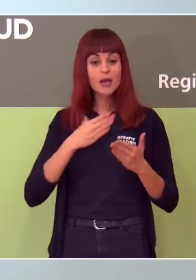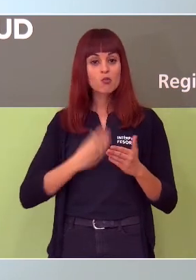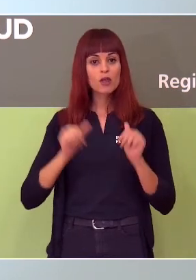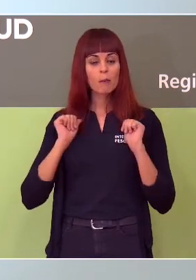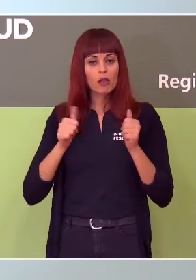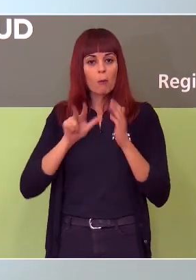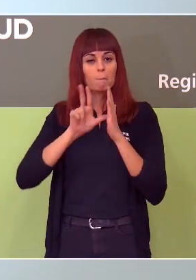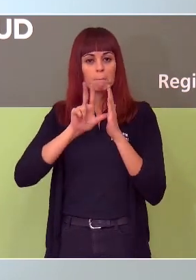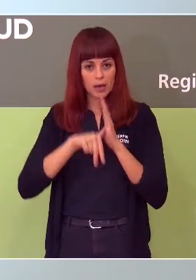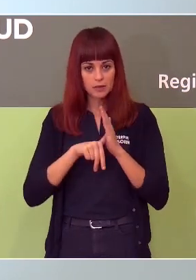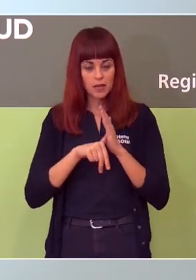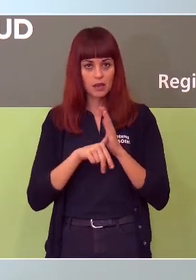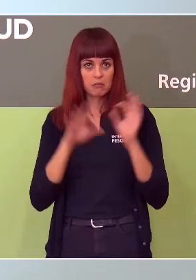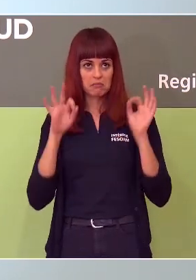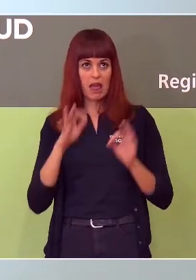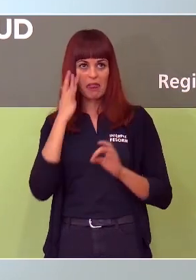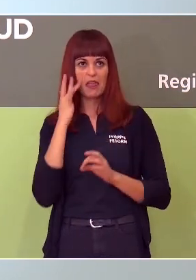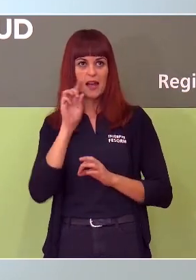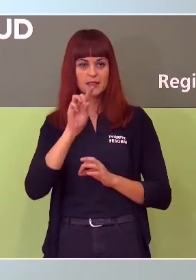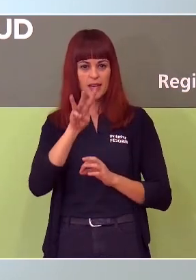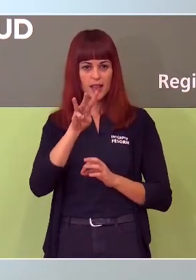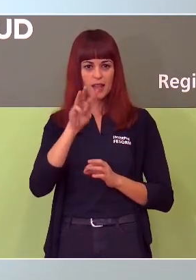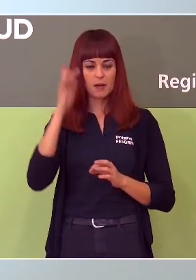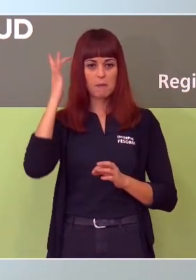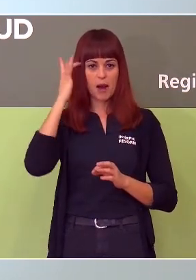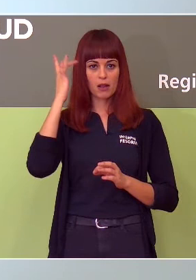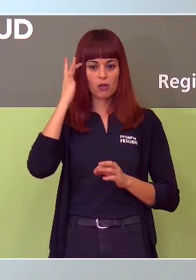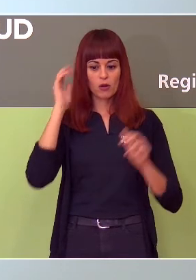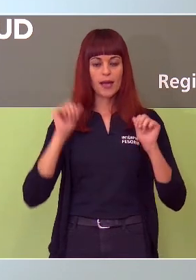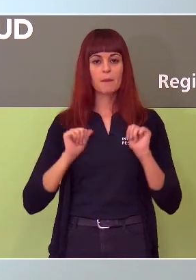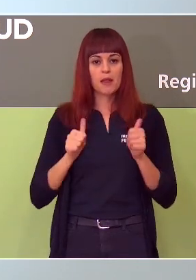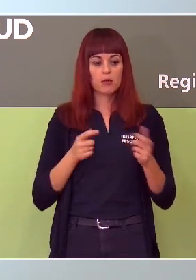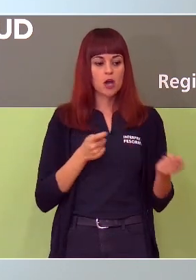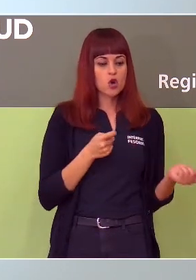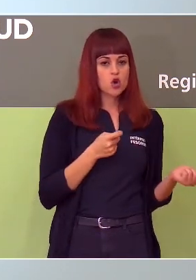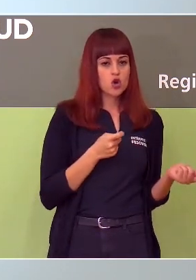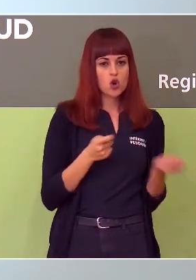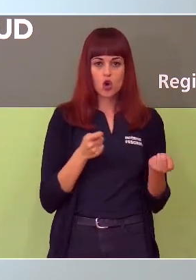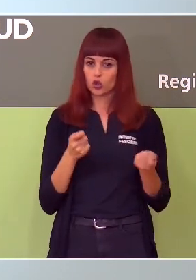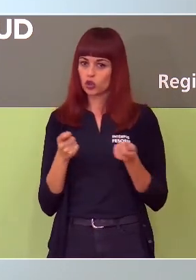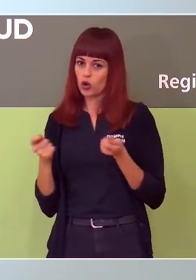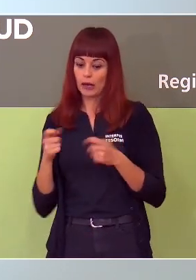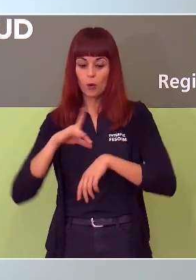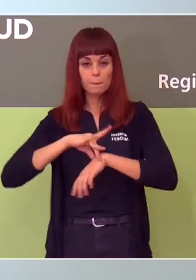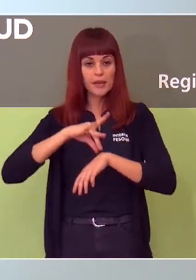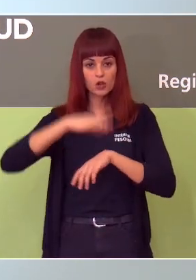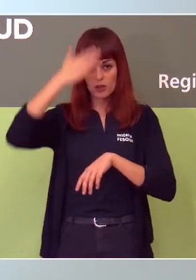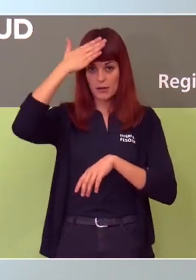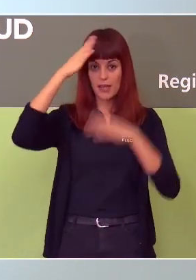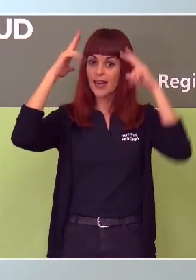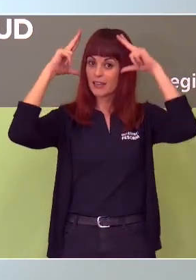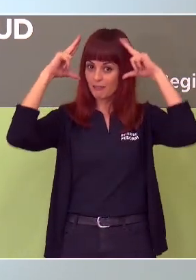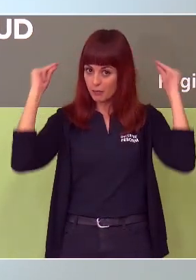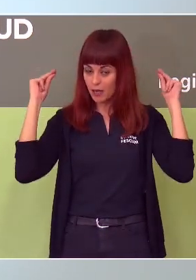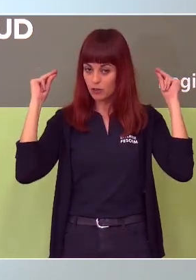del prácticamente el día 13 de marzo, se empezó a controlar por todos los médicos de familia, enfermeros de primaria,